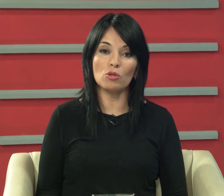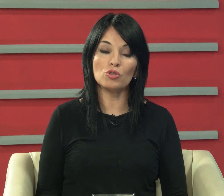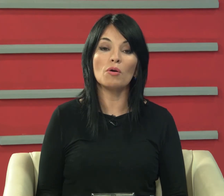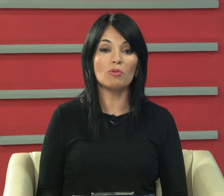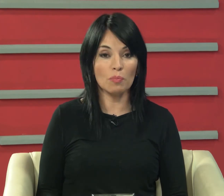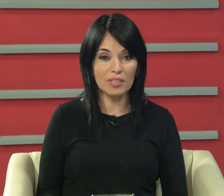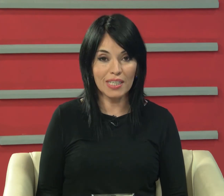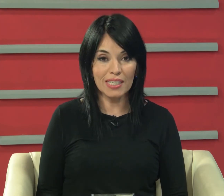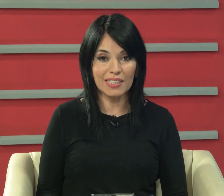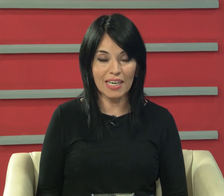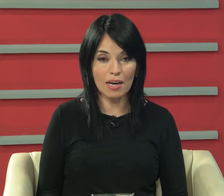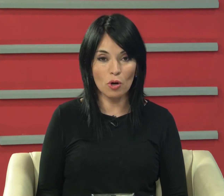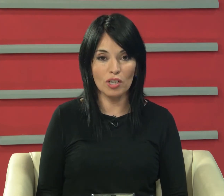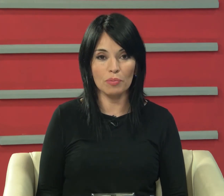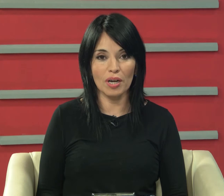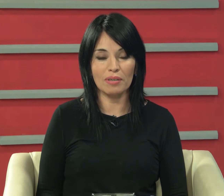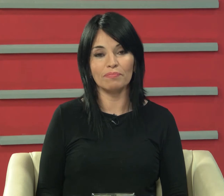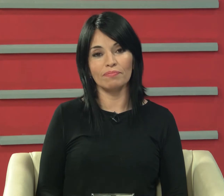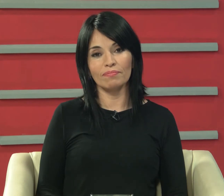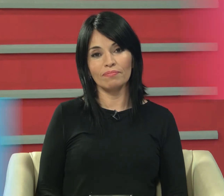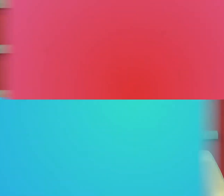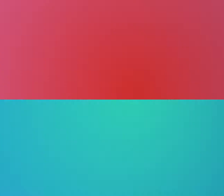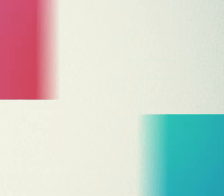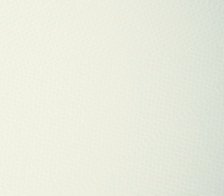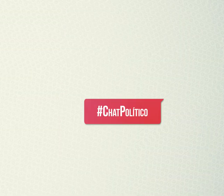provincia de Mendoza. Lo vamos a presentar y ya arrancamos con el programa.